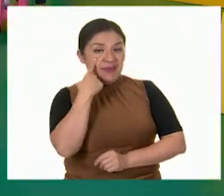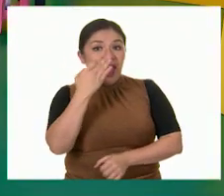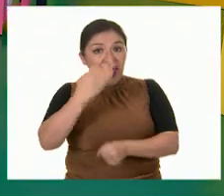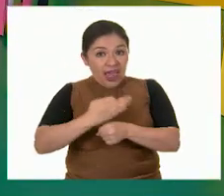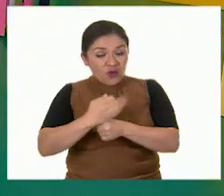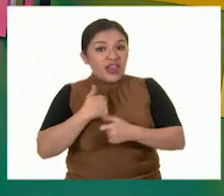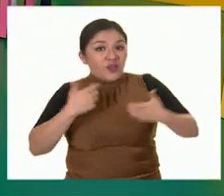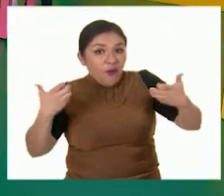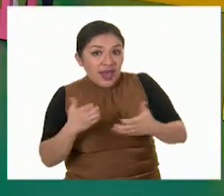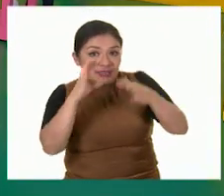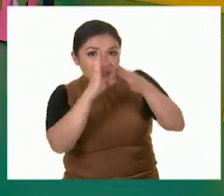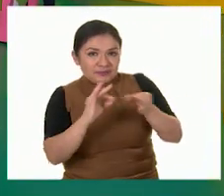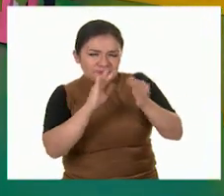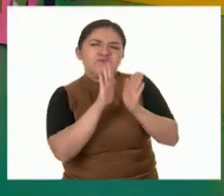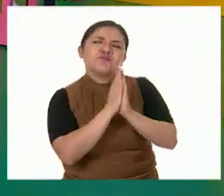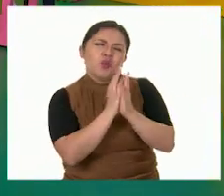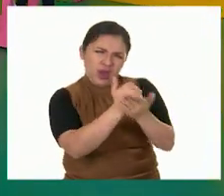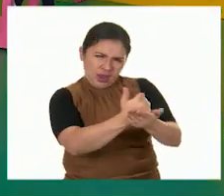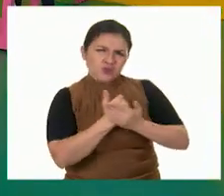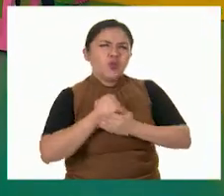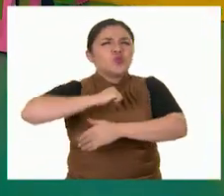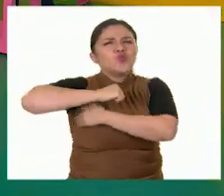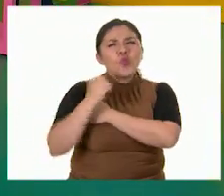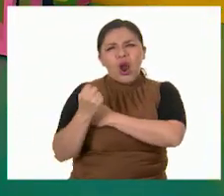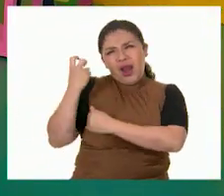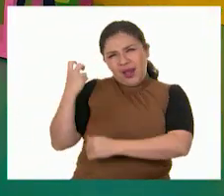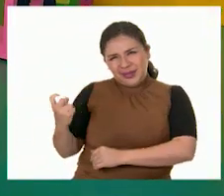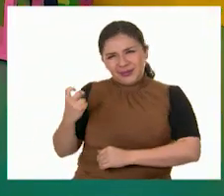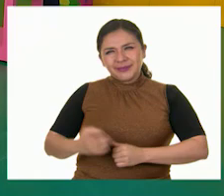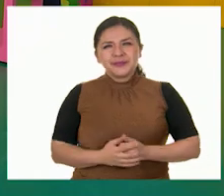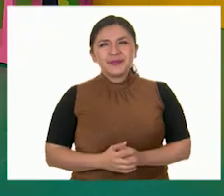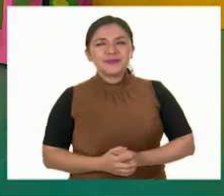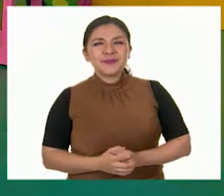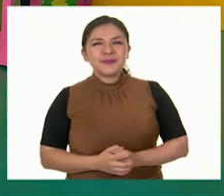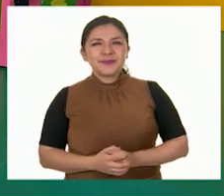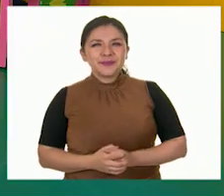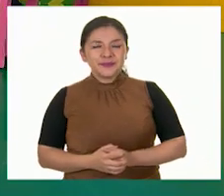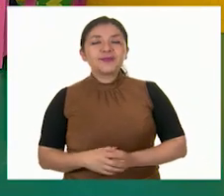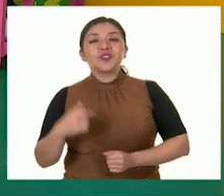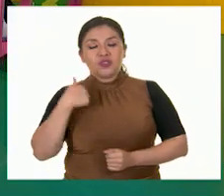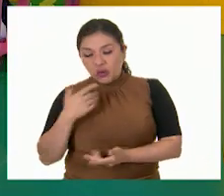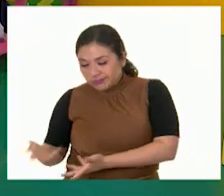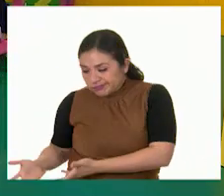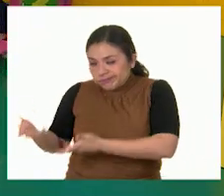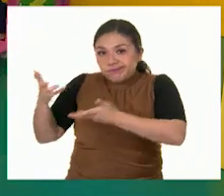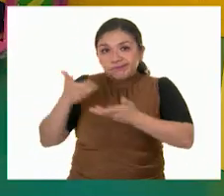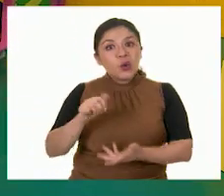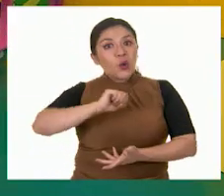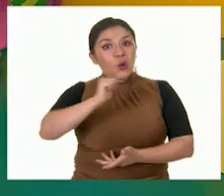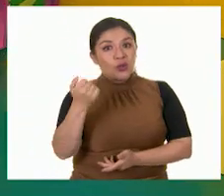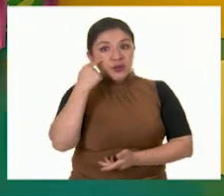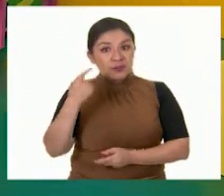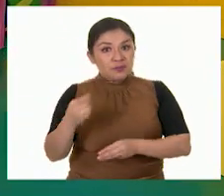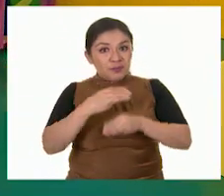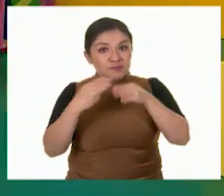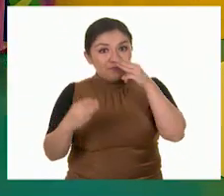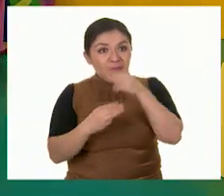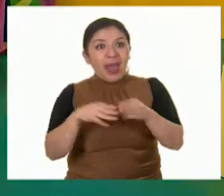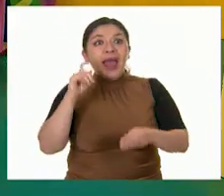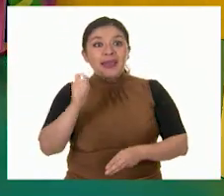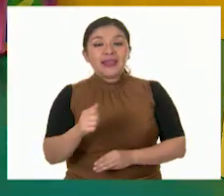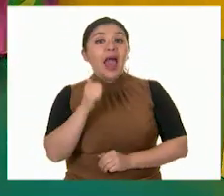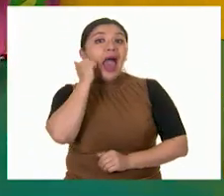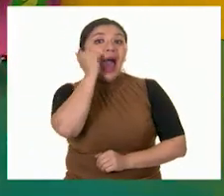hacerlo, no seas malo, ayúdame a guardar esto. Por supuesto que sí, Yesenia. Y voy a ir sacando, por aquí tenemos a nuestro